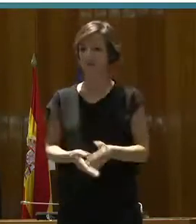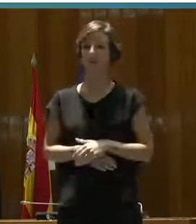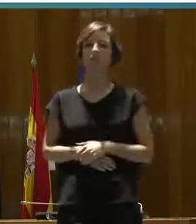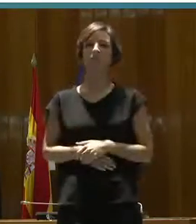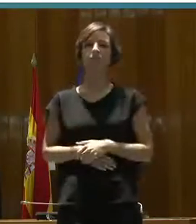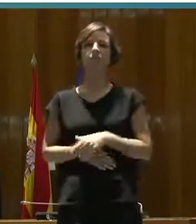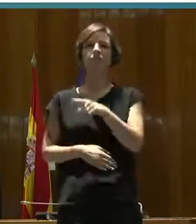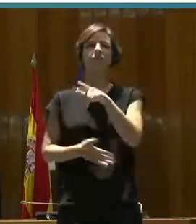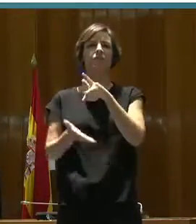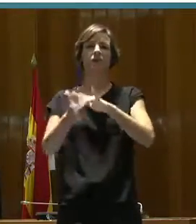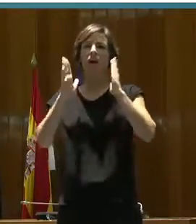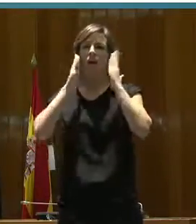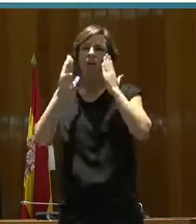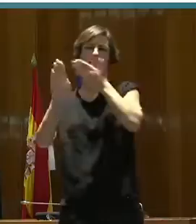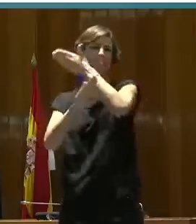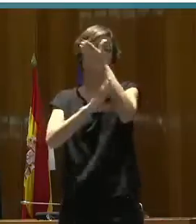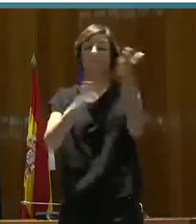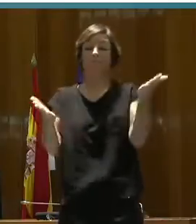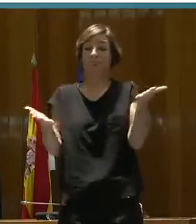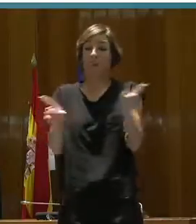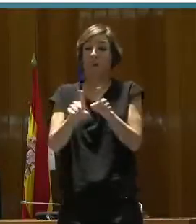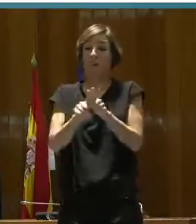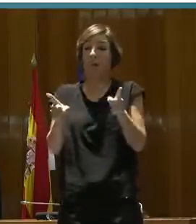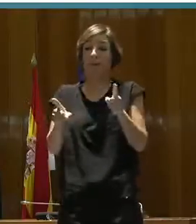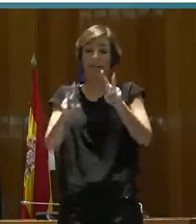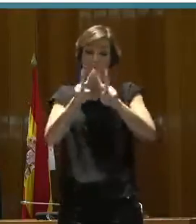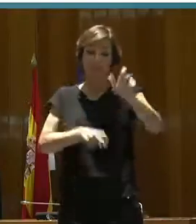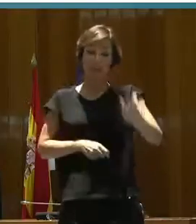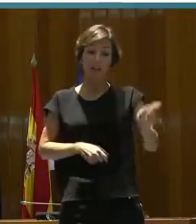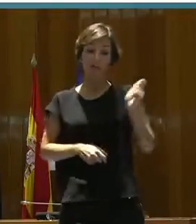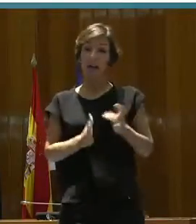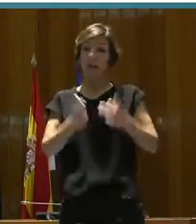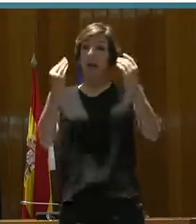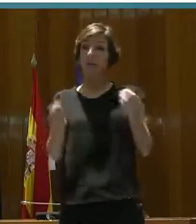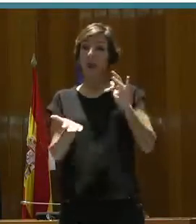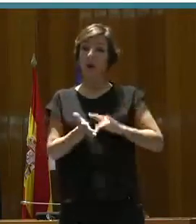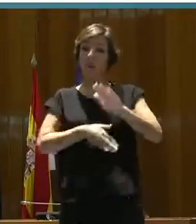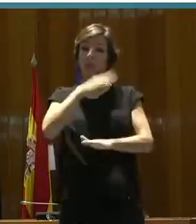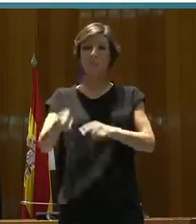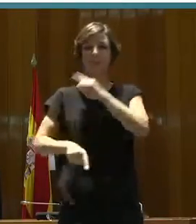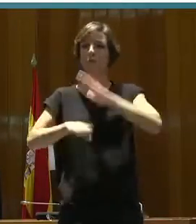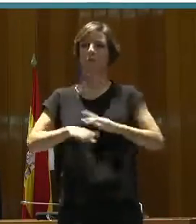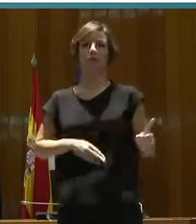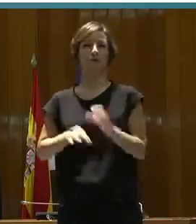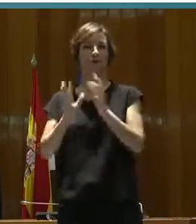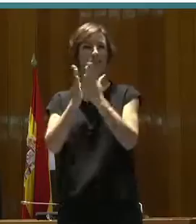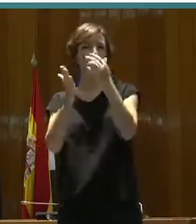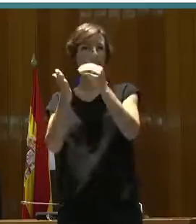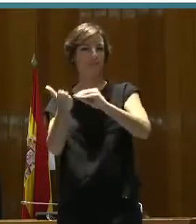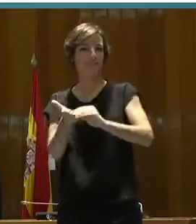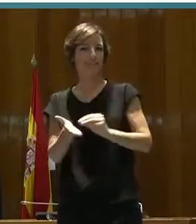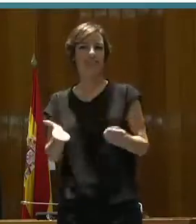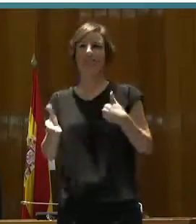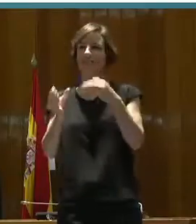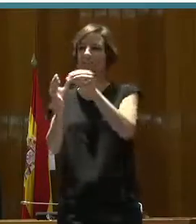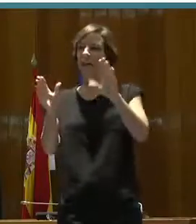Ha ido a congresos, en fin, ha tenido realmente todos los pasos que tiene que tener un investigador de calidad, ¿no? Y desde luego ha escrito libros,